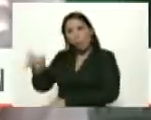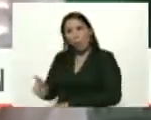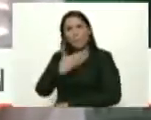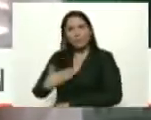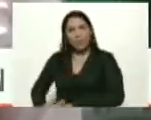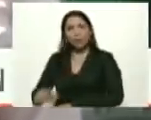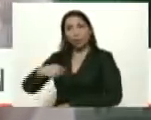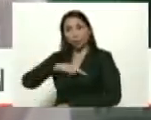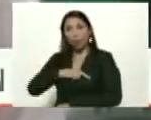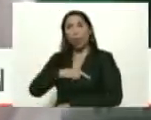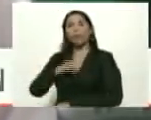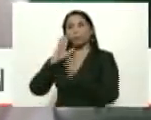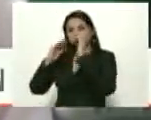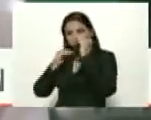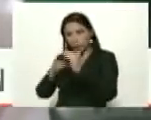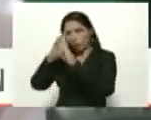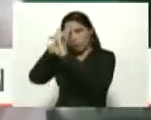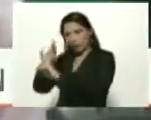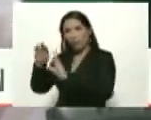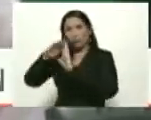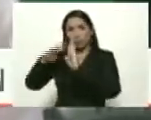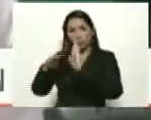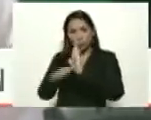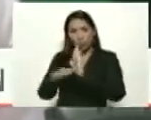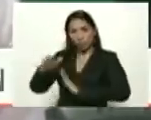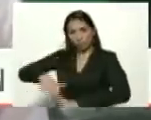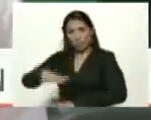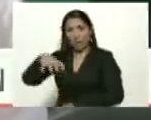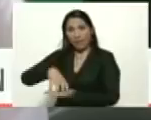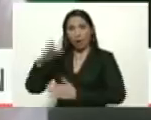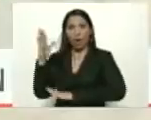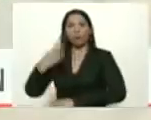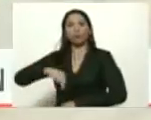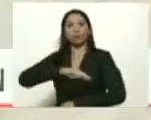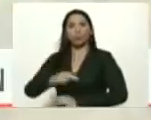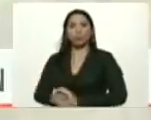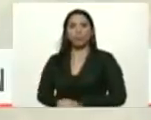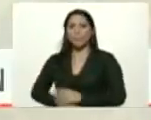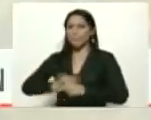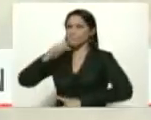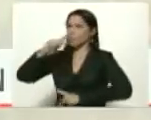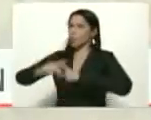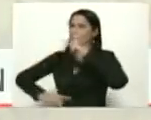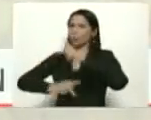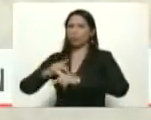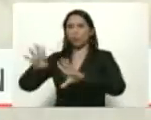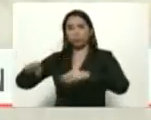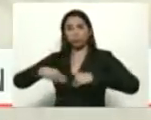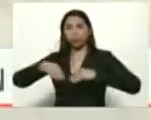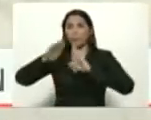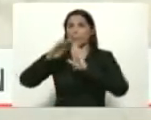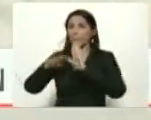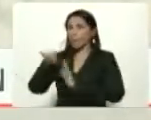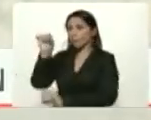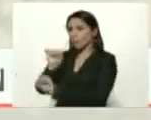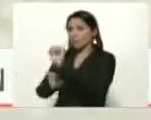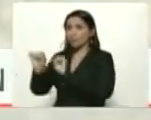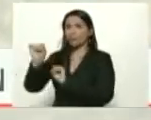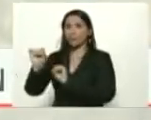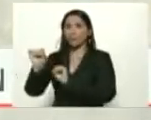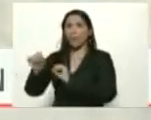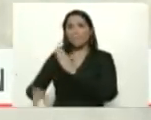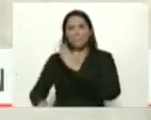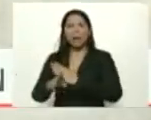sus instrucciones a lo largo y ancho del estado Lara, pues estamos produciendo, tomando las medidas de prevención, y